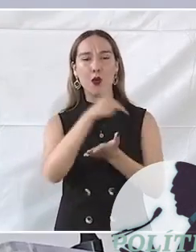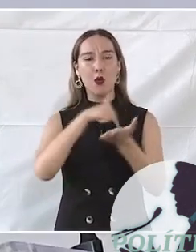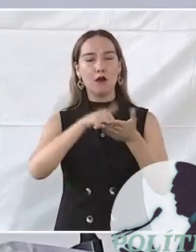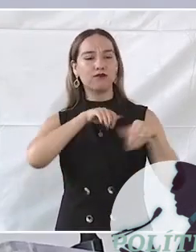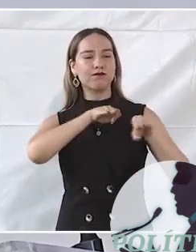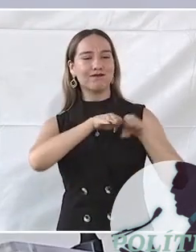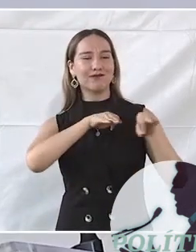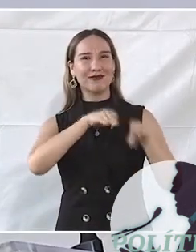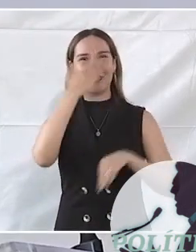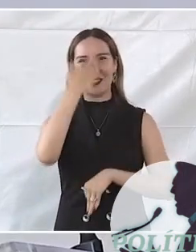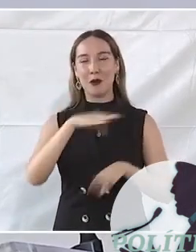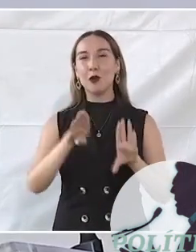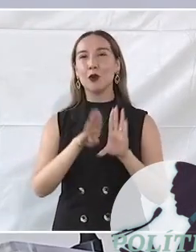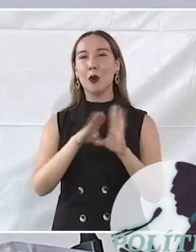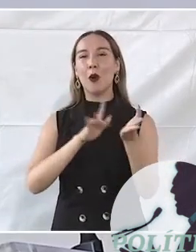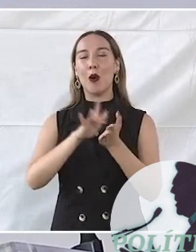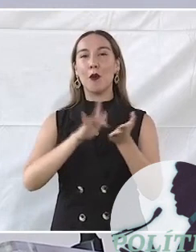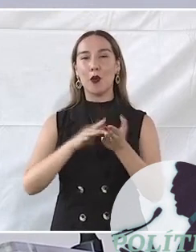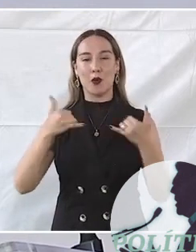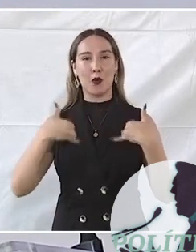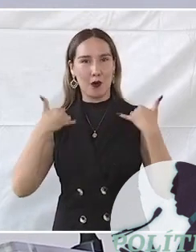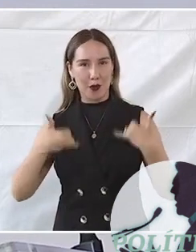al programa Jóvenes Construyendo el Futuro.